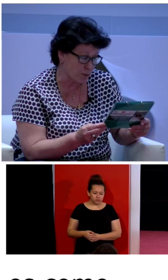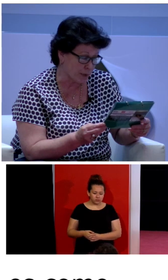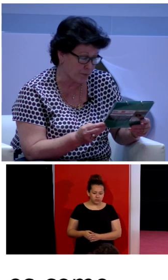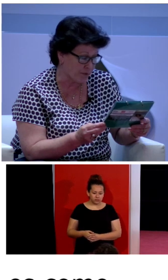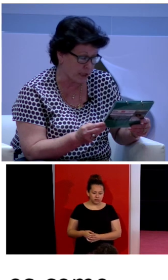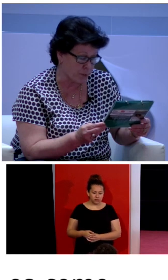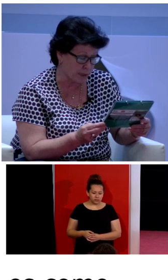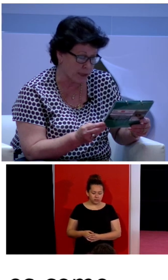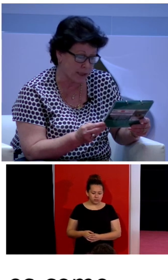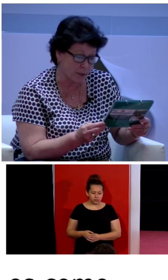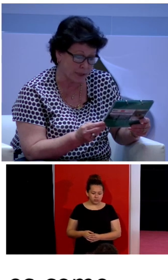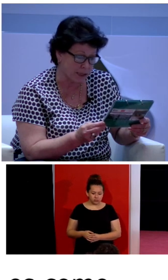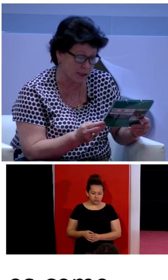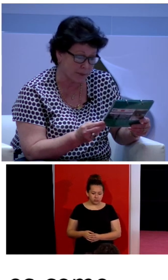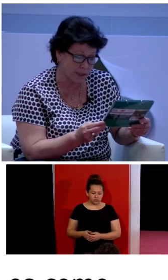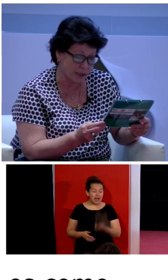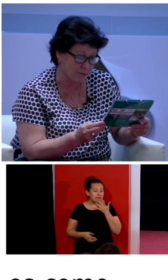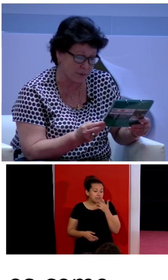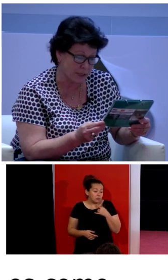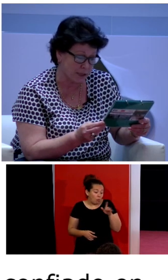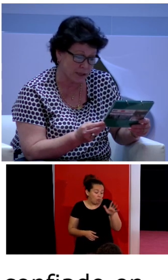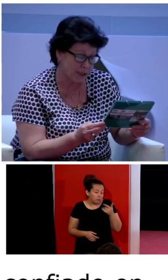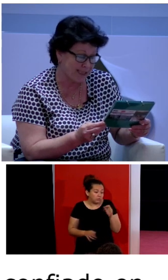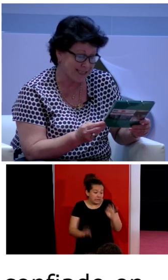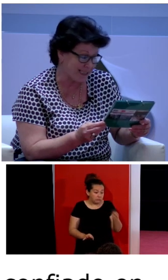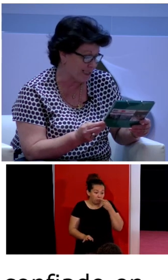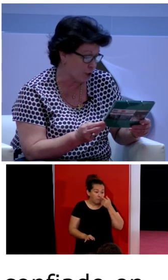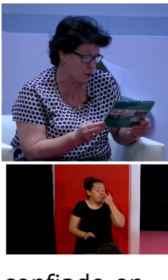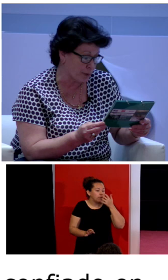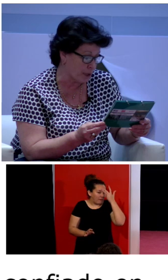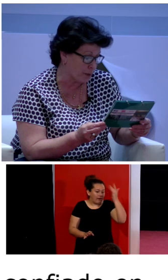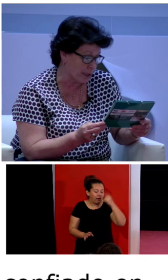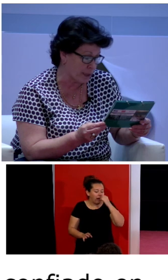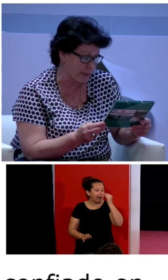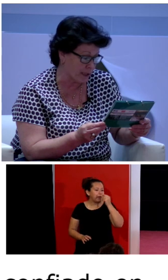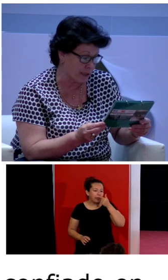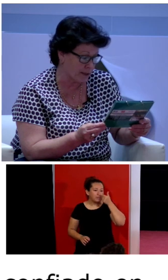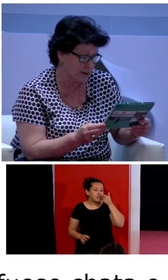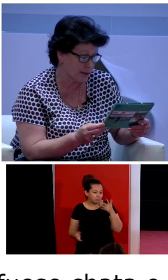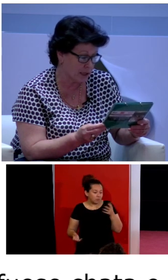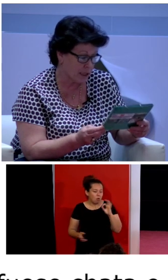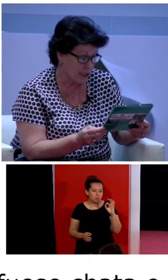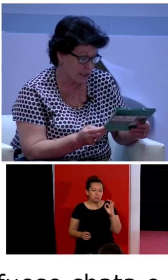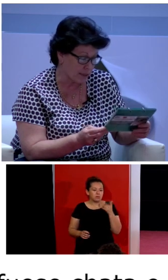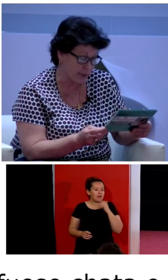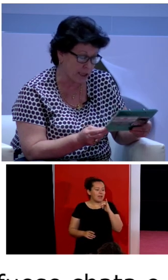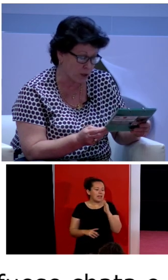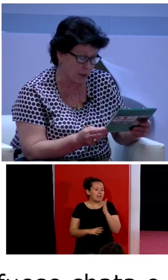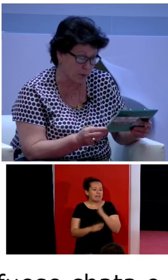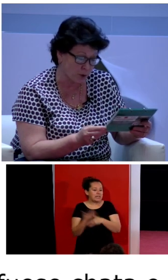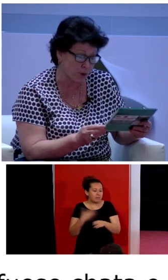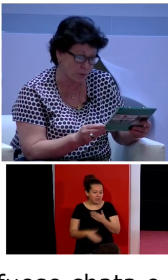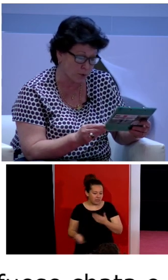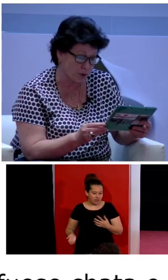Yo siempre he confiado en mi hija independientemente de que fuese chata o tuviera una discapacidad. Sabía que